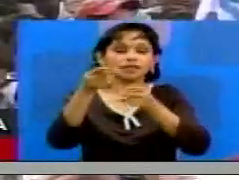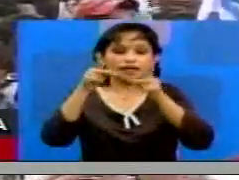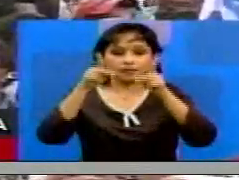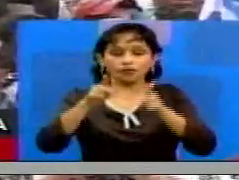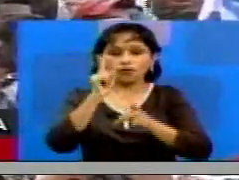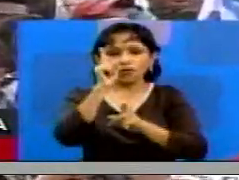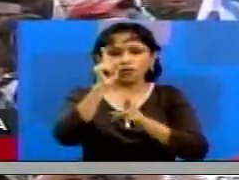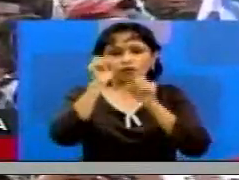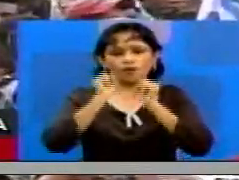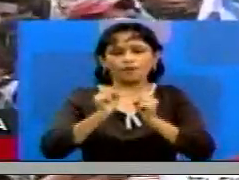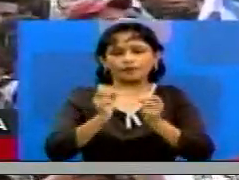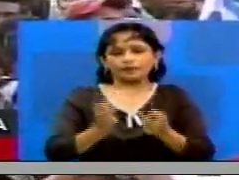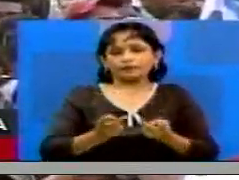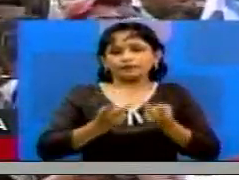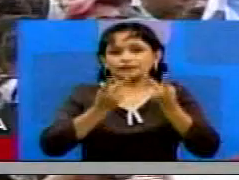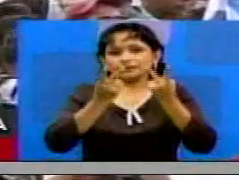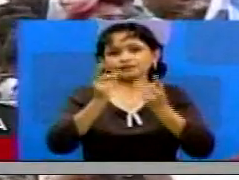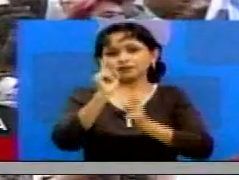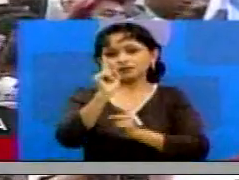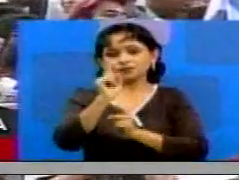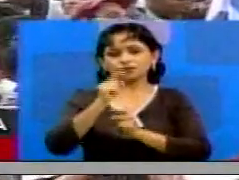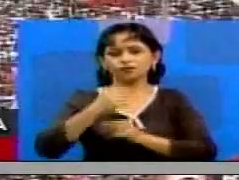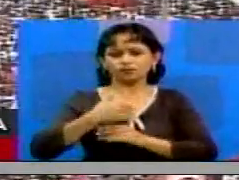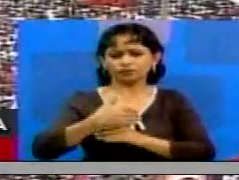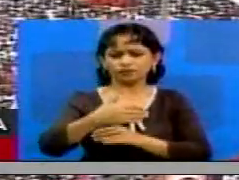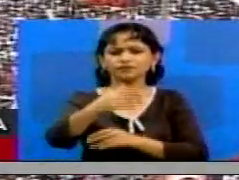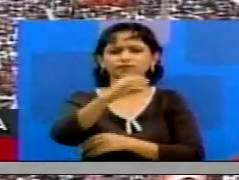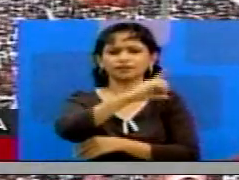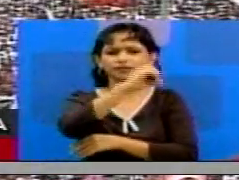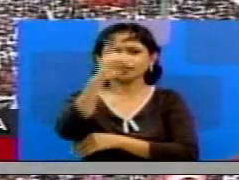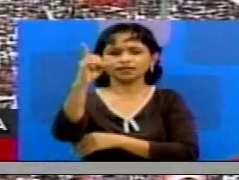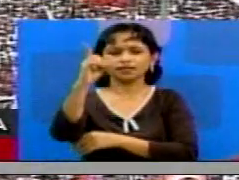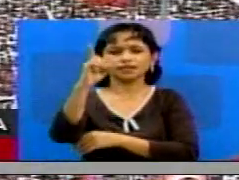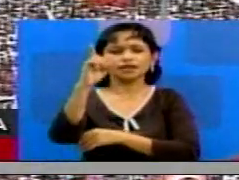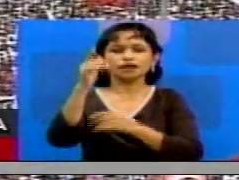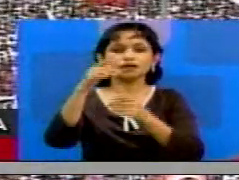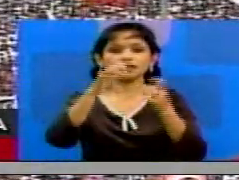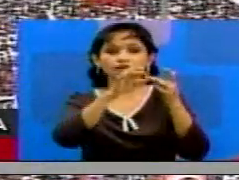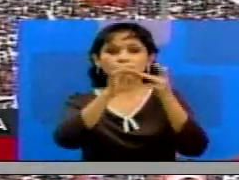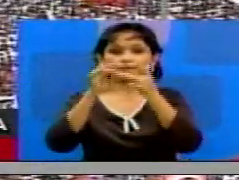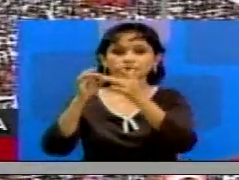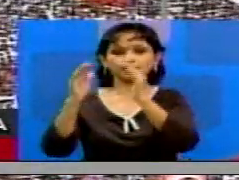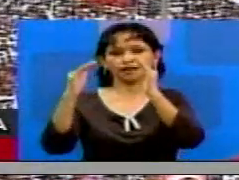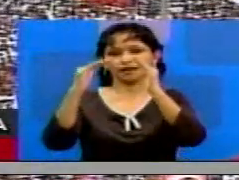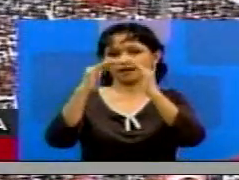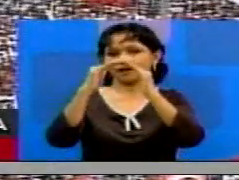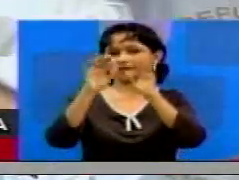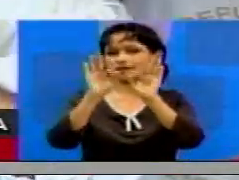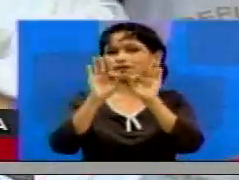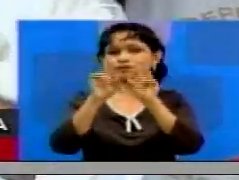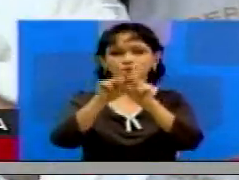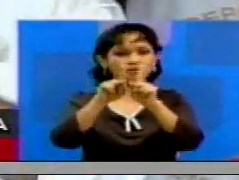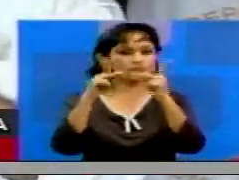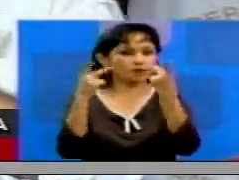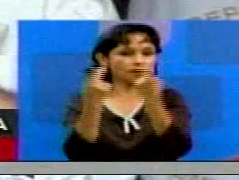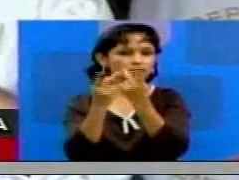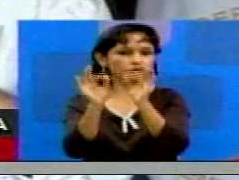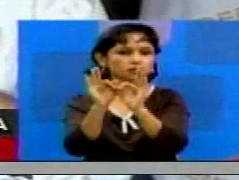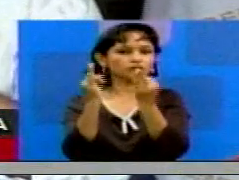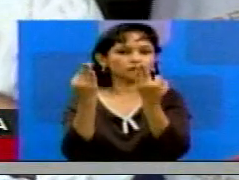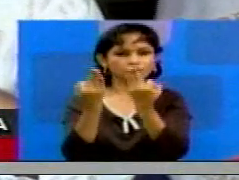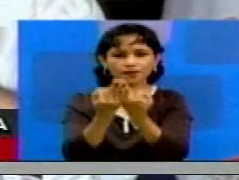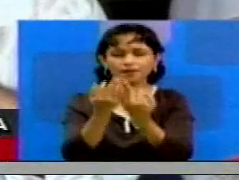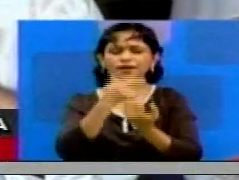sobreviviente. Los próximos días, en ceremonia especial en la Casa de los Pueblos, con su familia,